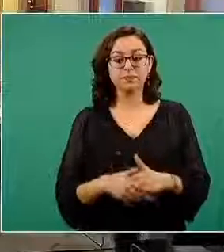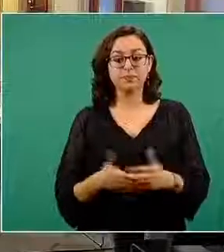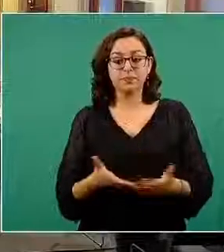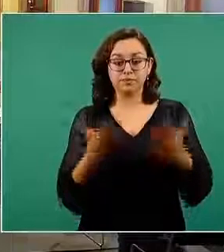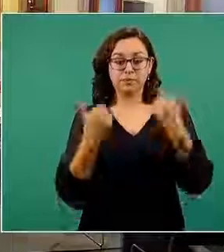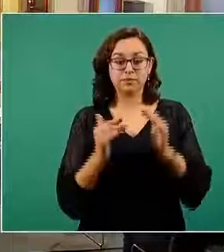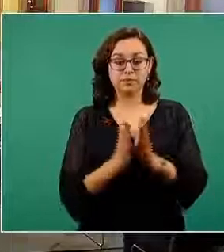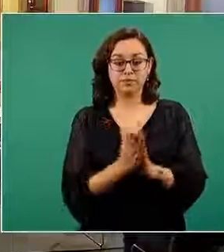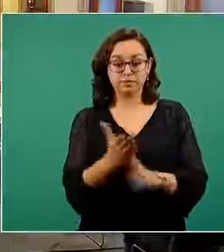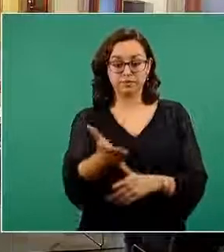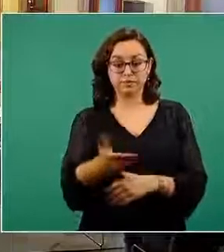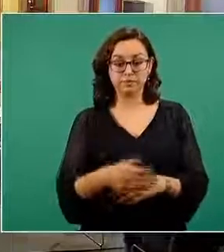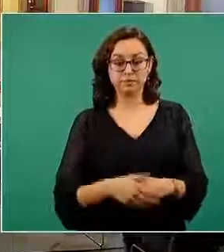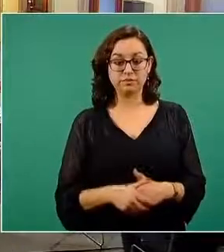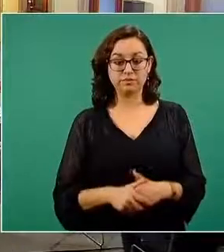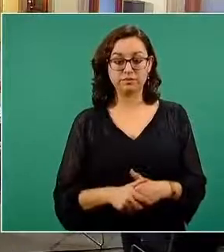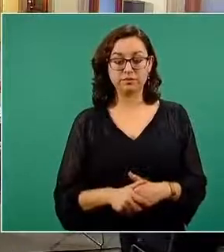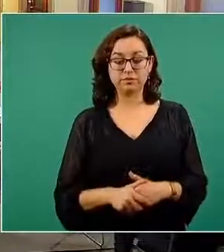Por favor, adelante.